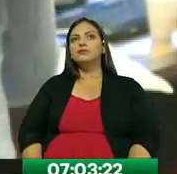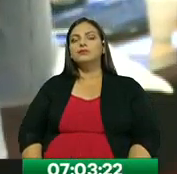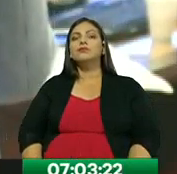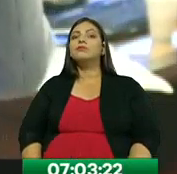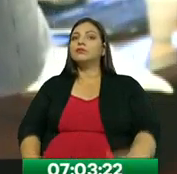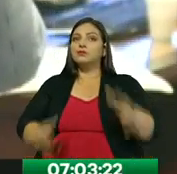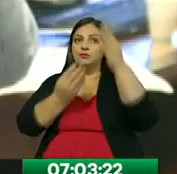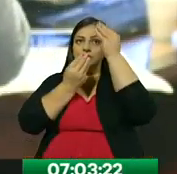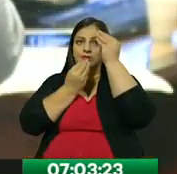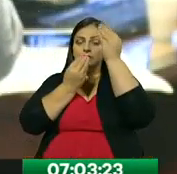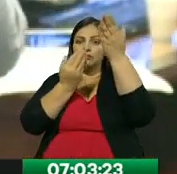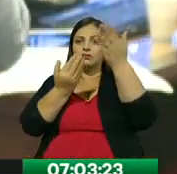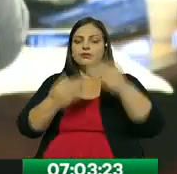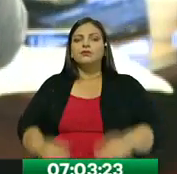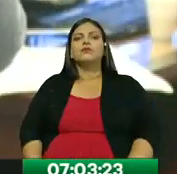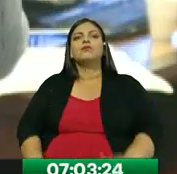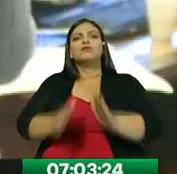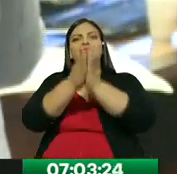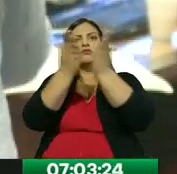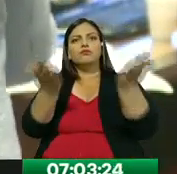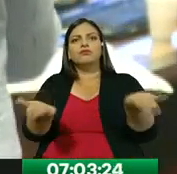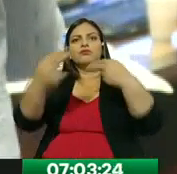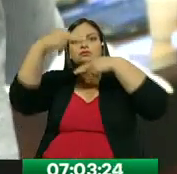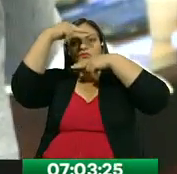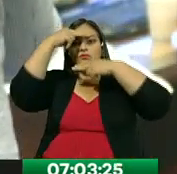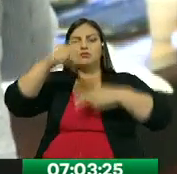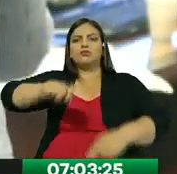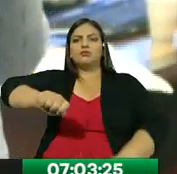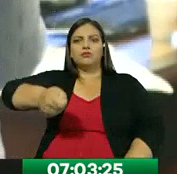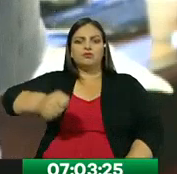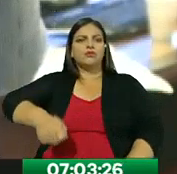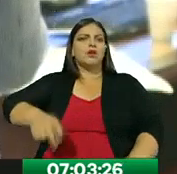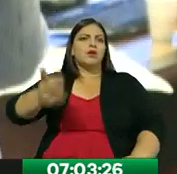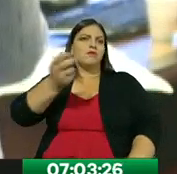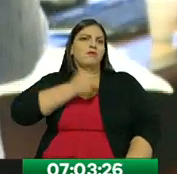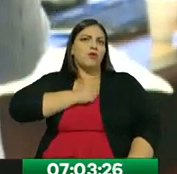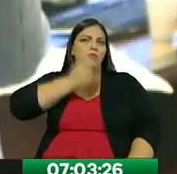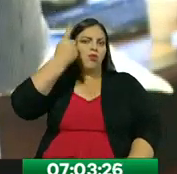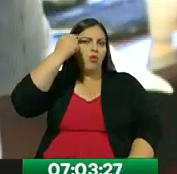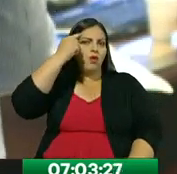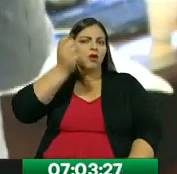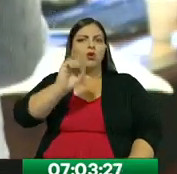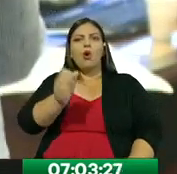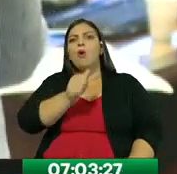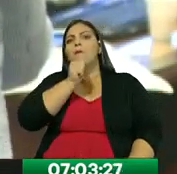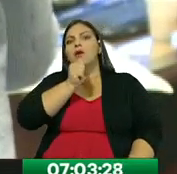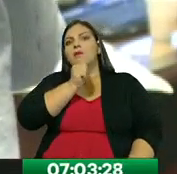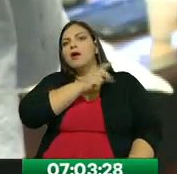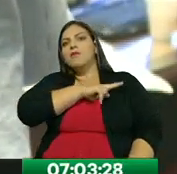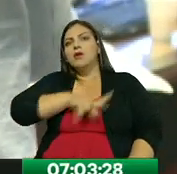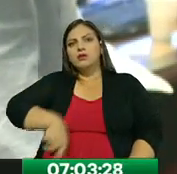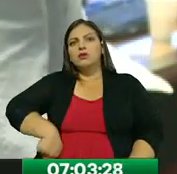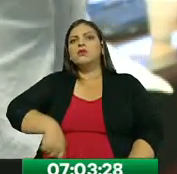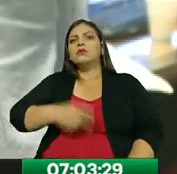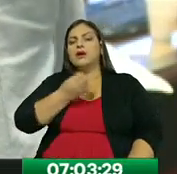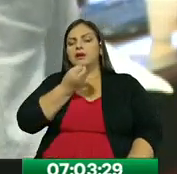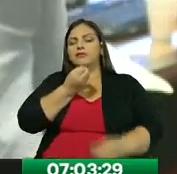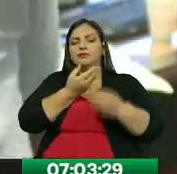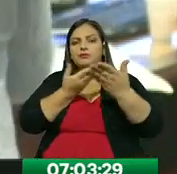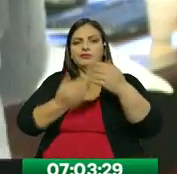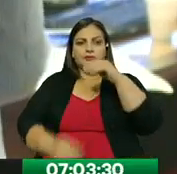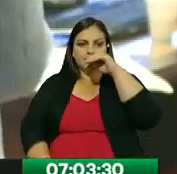para medios comunitarios, públicos y privados. Se mantiene el porcentaje del 34% del espectro radioeléctrico para los medios de